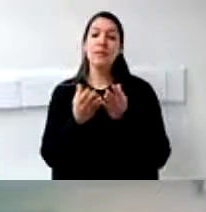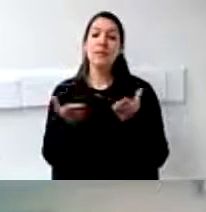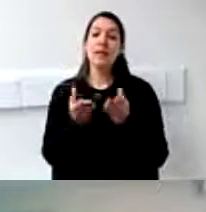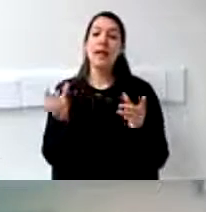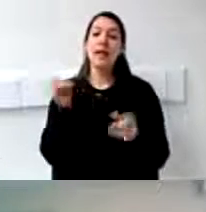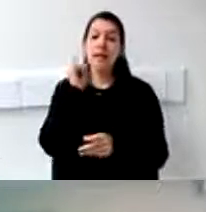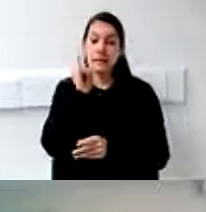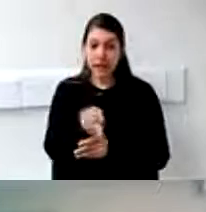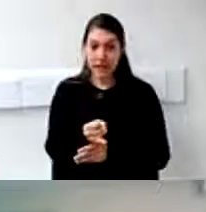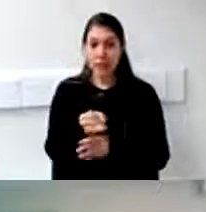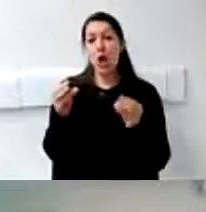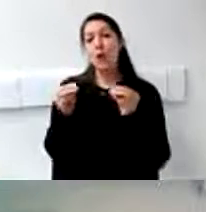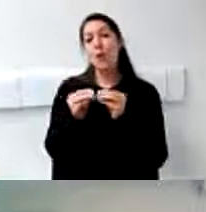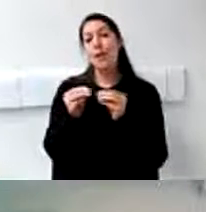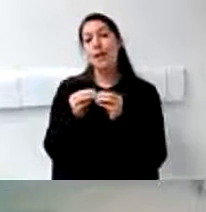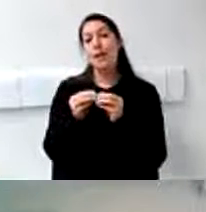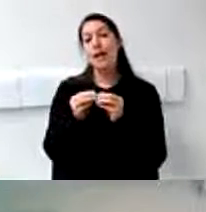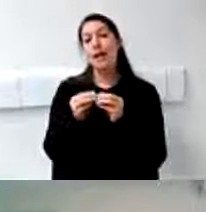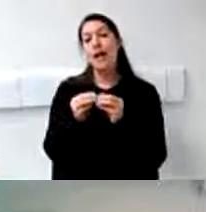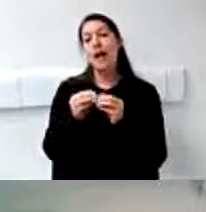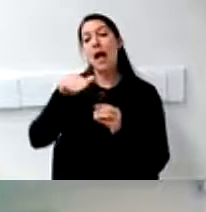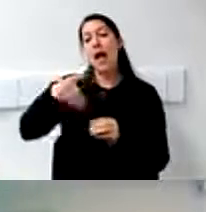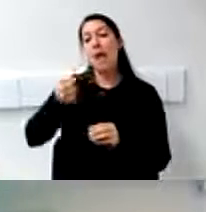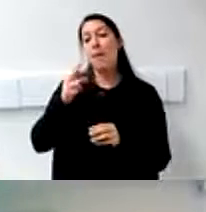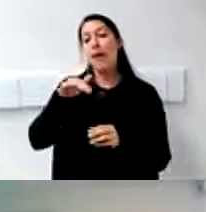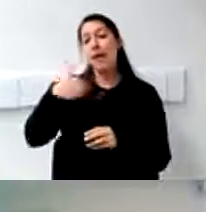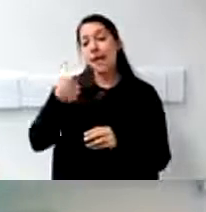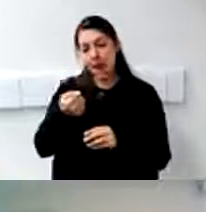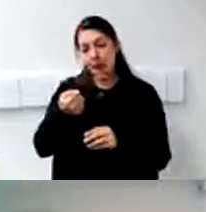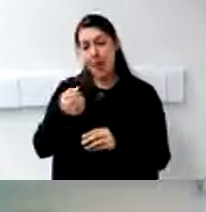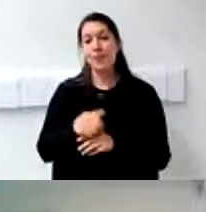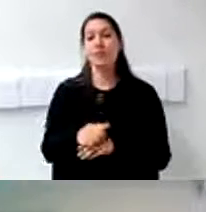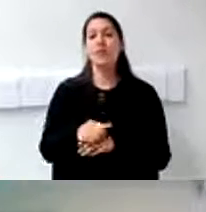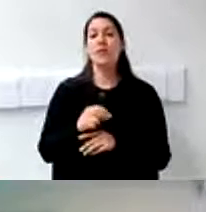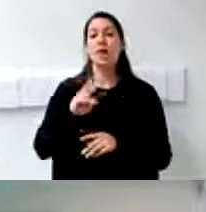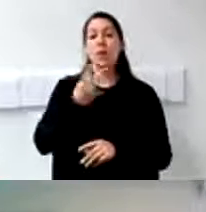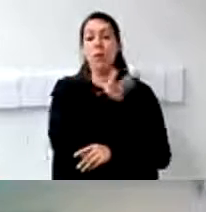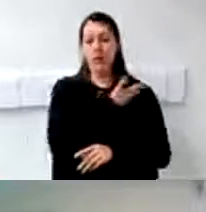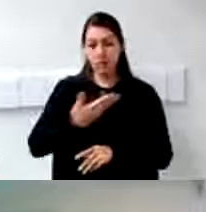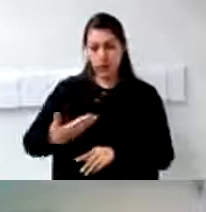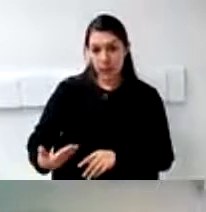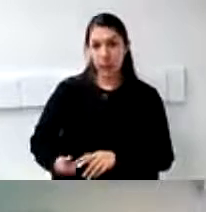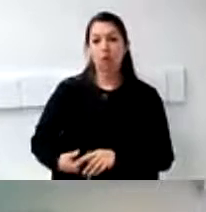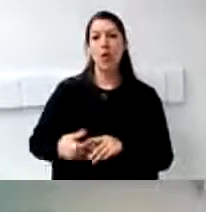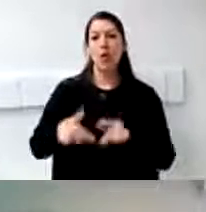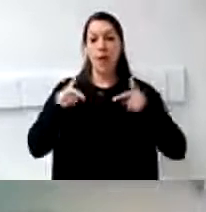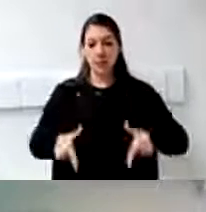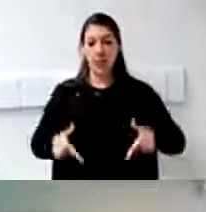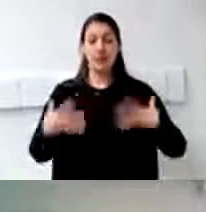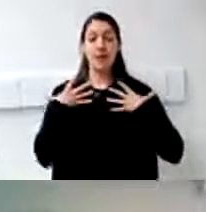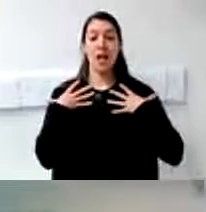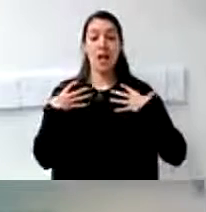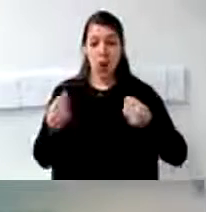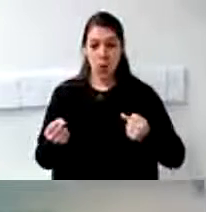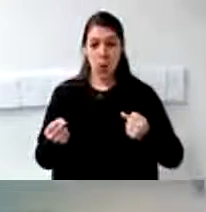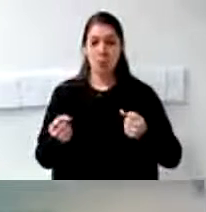paso la palabra a la doctora María Giudice, su directora general de la Salud, del Ministerio de Salud,